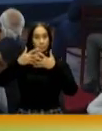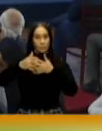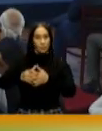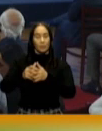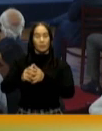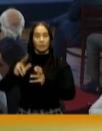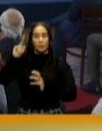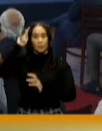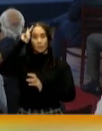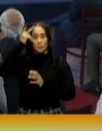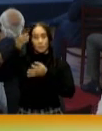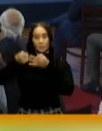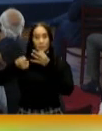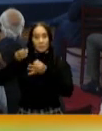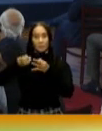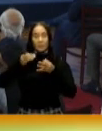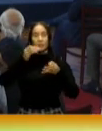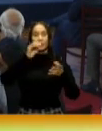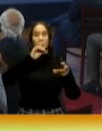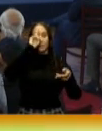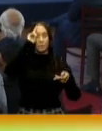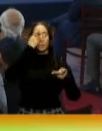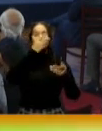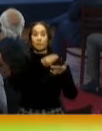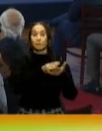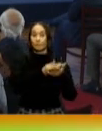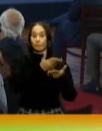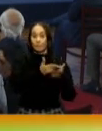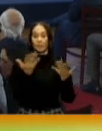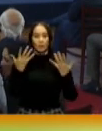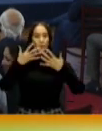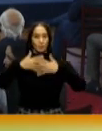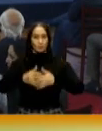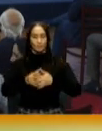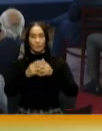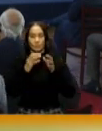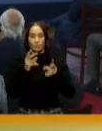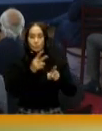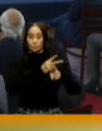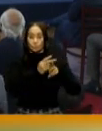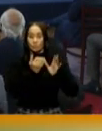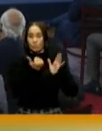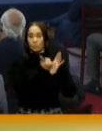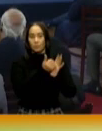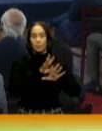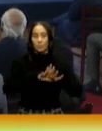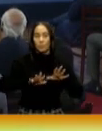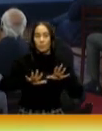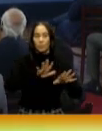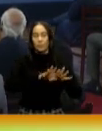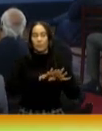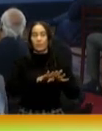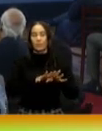menos algo sabemos o que por lo menos leemos y que investigamos los datos